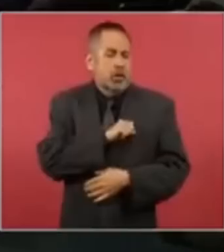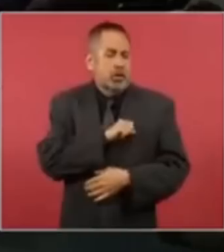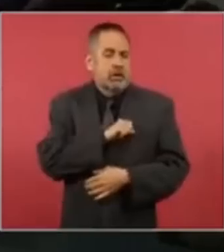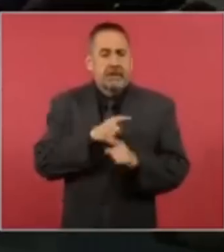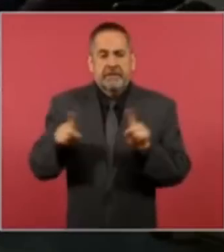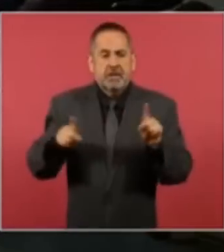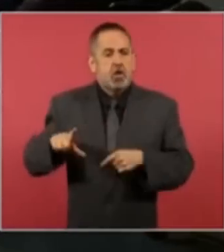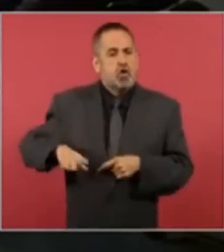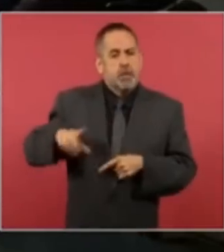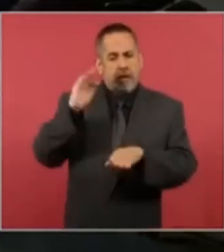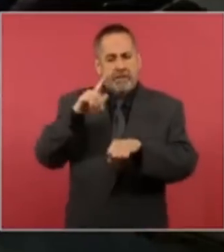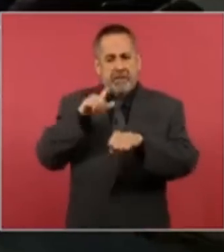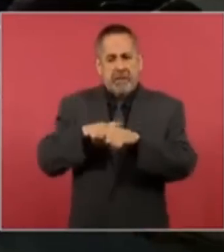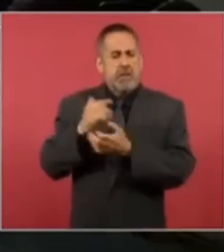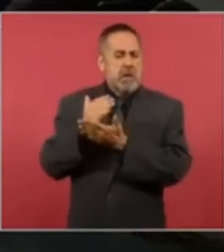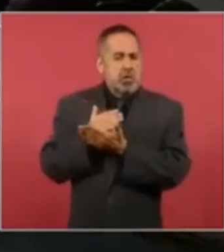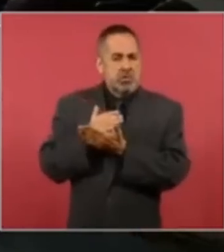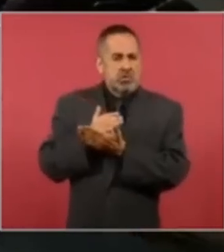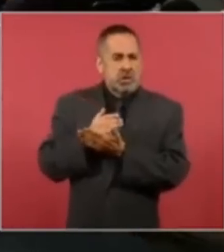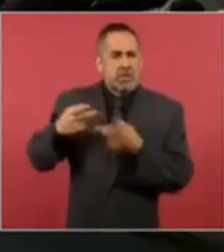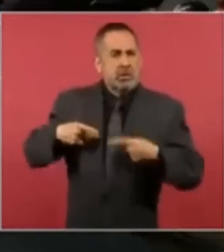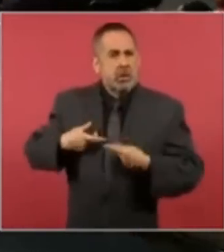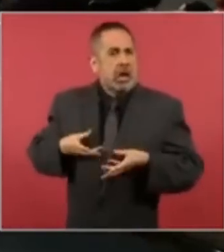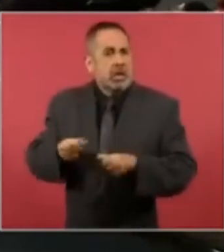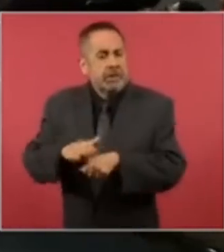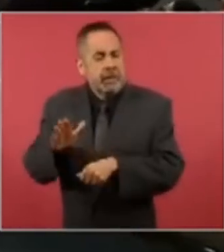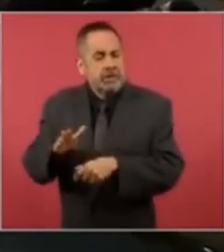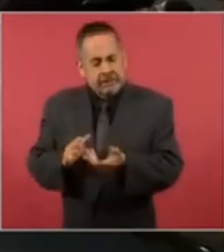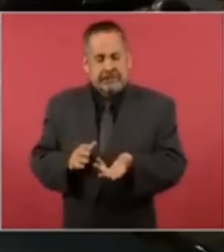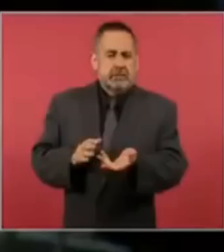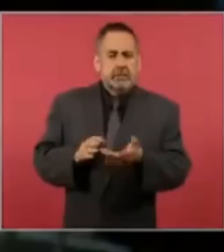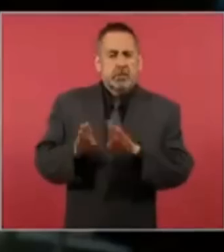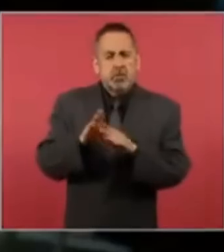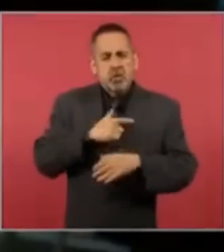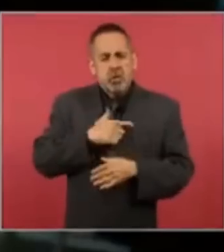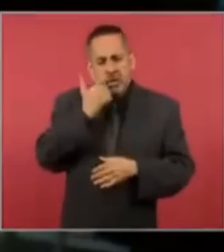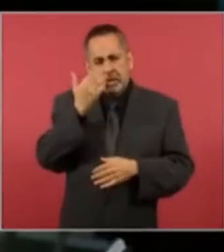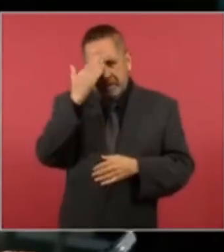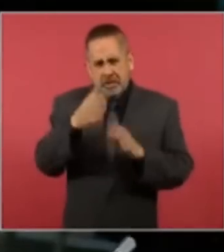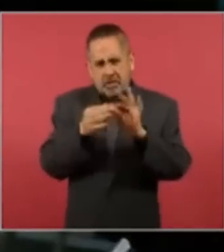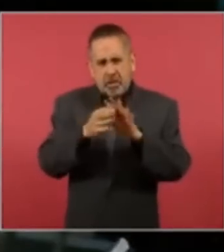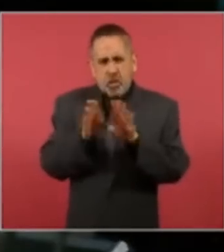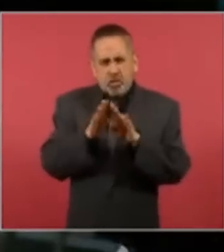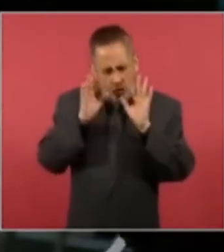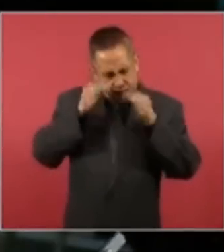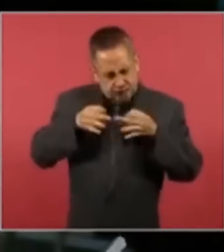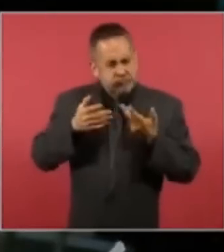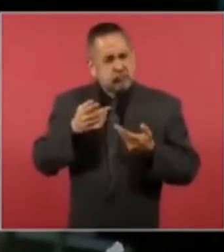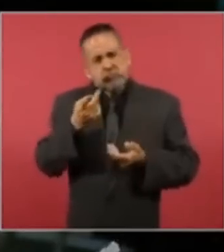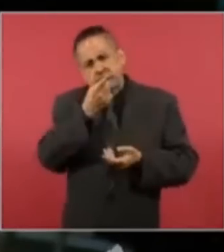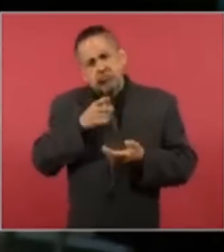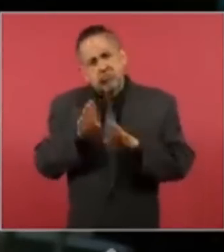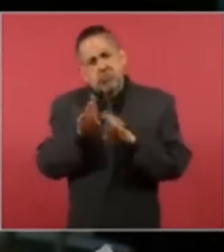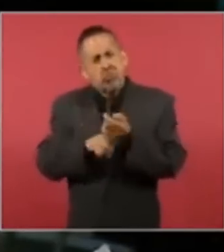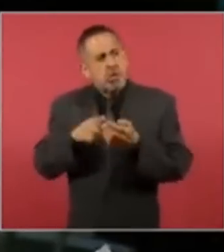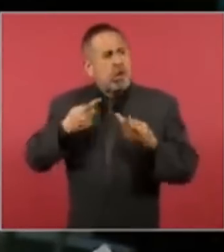el gobierno federal en este sector el año pasado. Me gustaría que hiciera una autocrítica del por